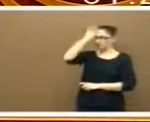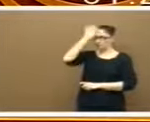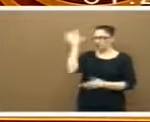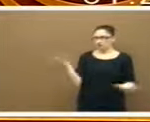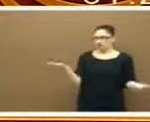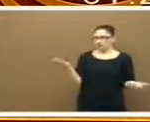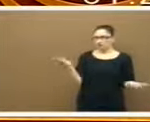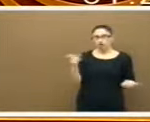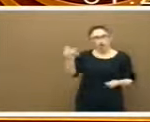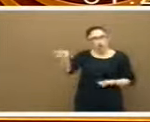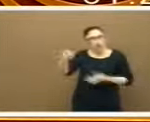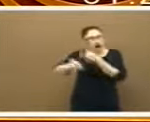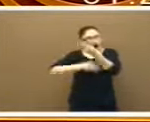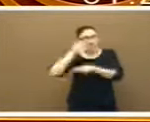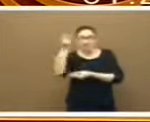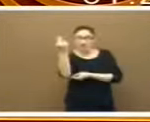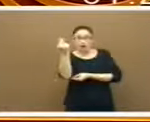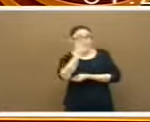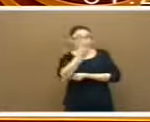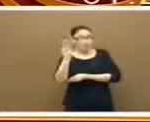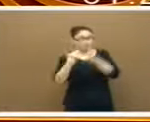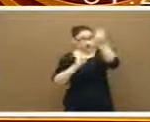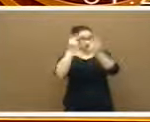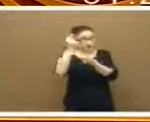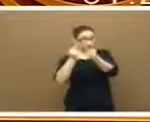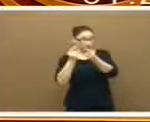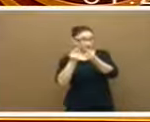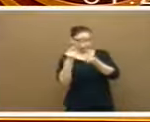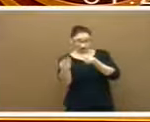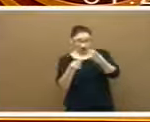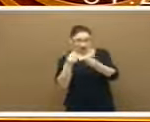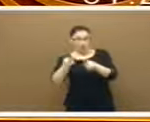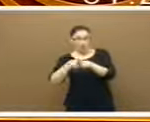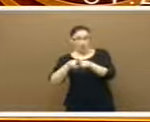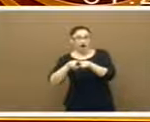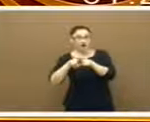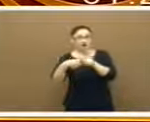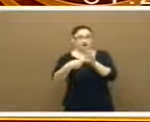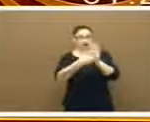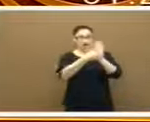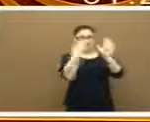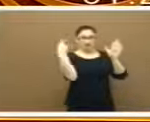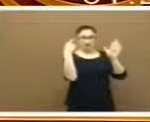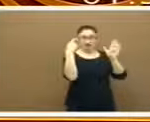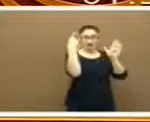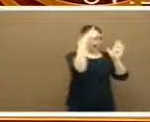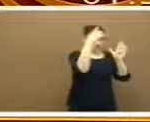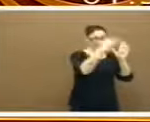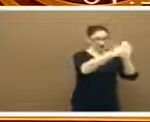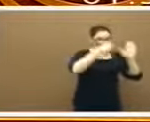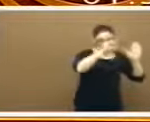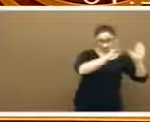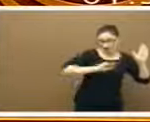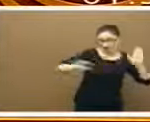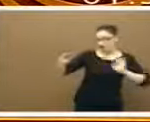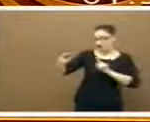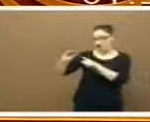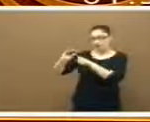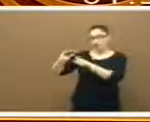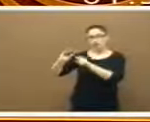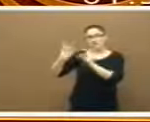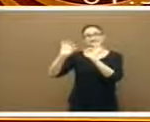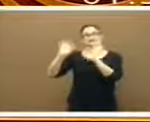es repartir el dinero que había puesto el Partido Popular en presupuesto, repartirlo. Quitarlo de las ayudas de difusión de cultura taurina y ponerlo ya en